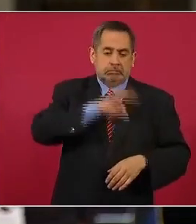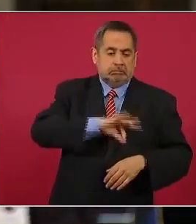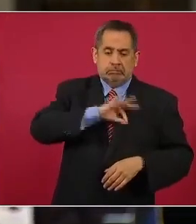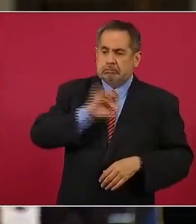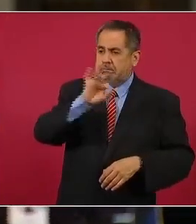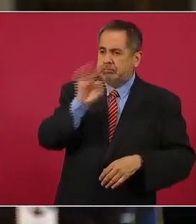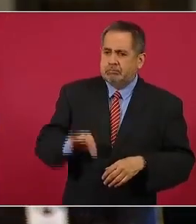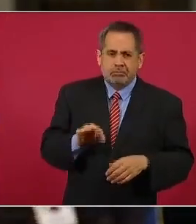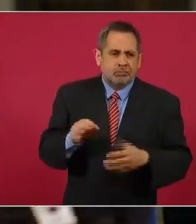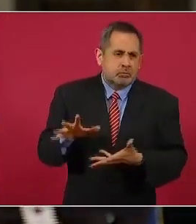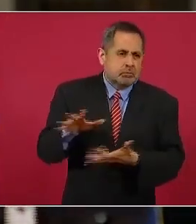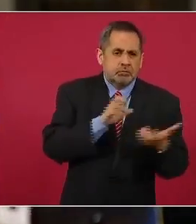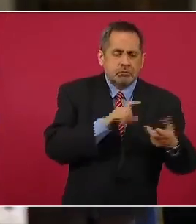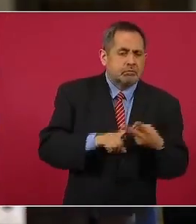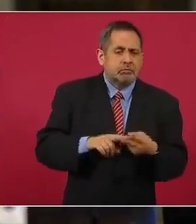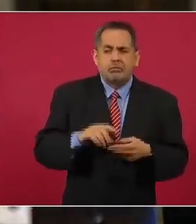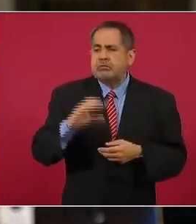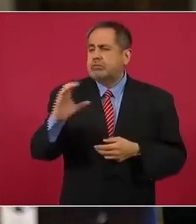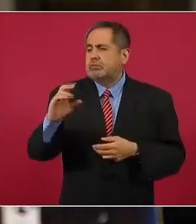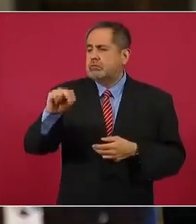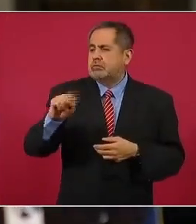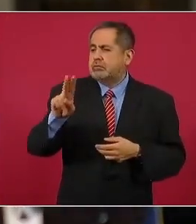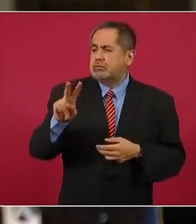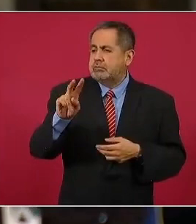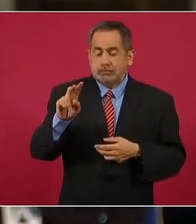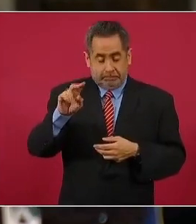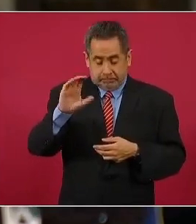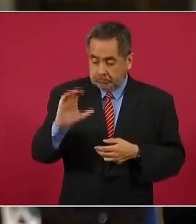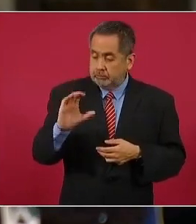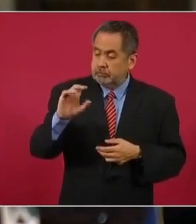Nacional Bancaria de Valores, porque prácticamente